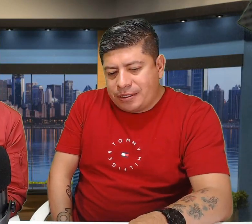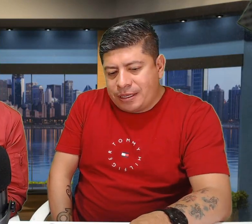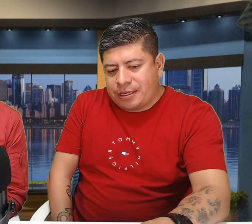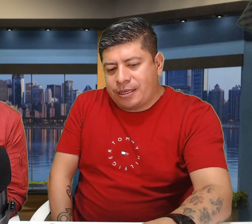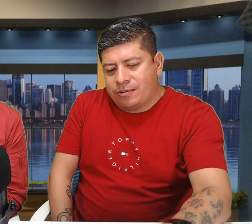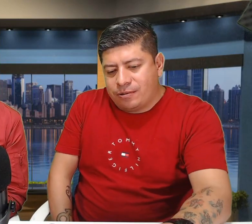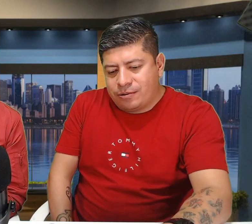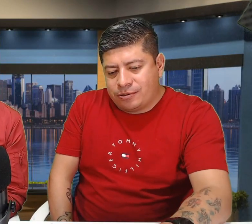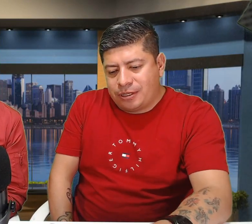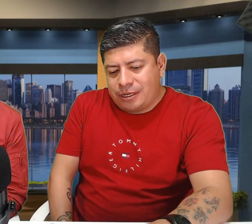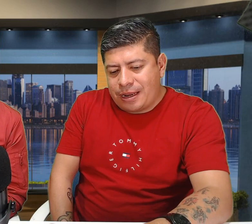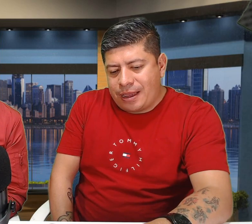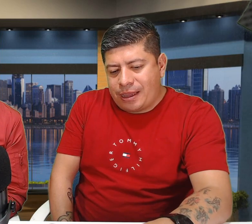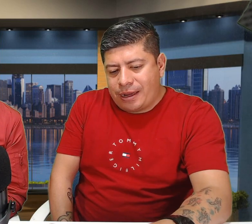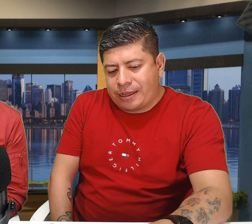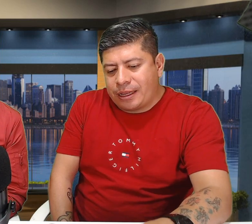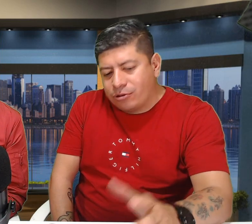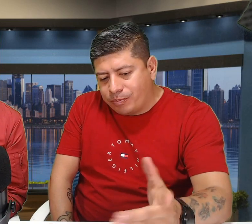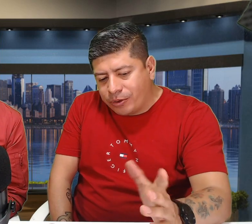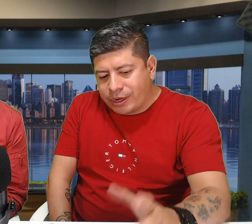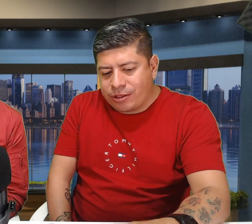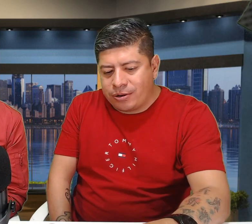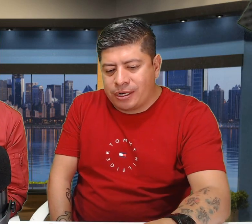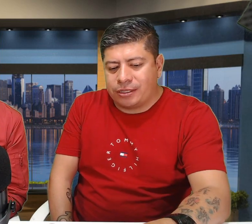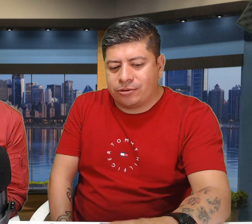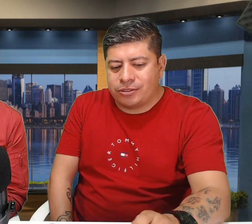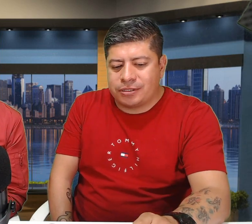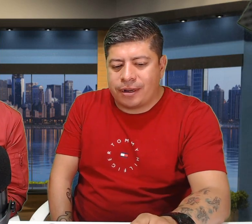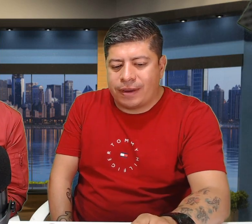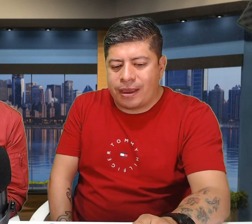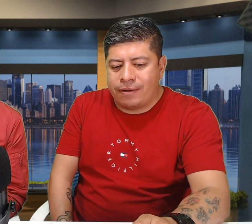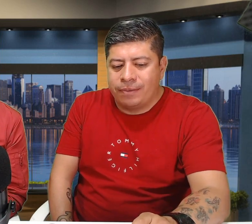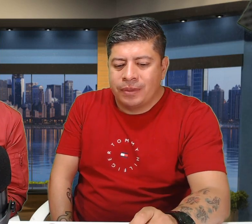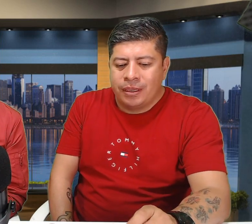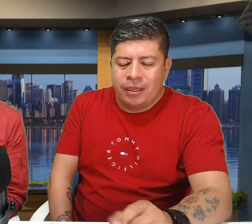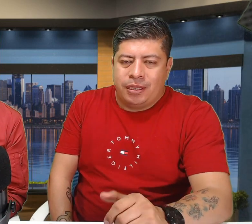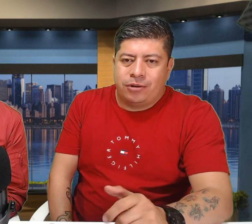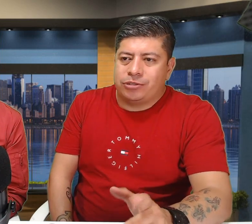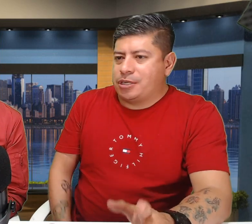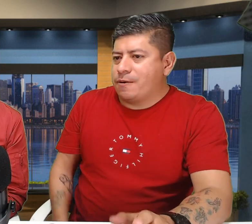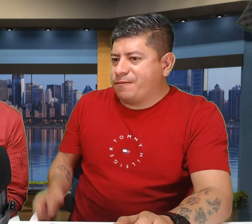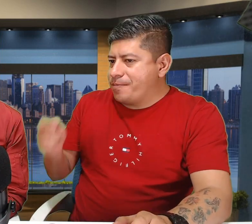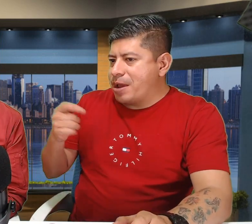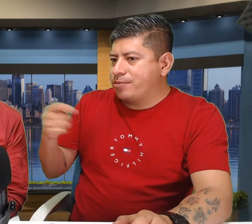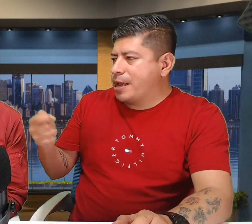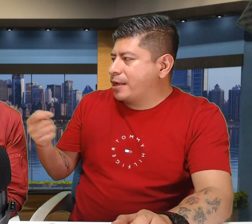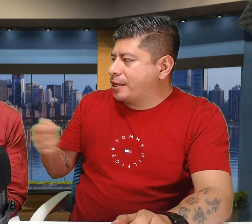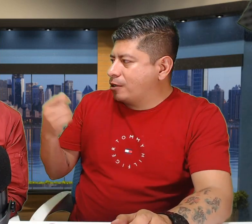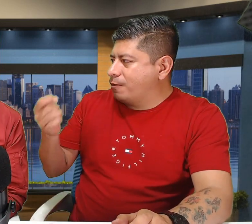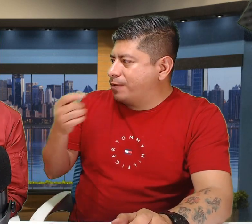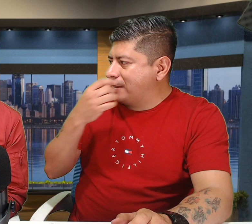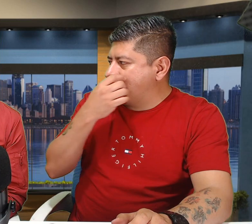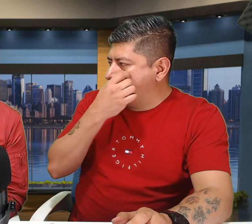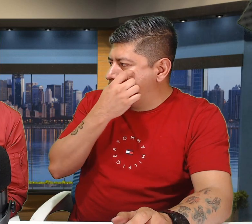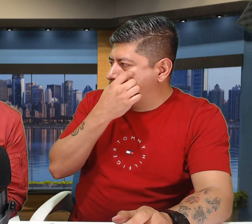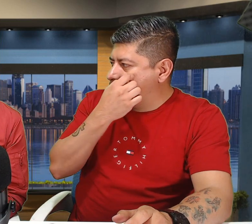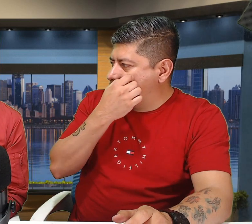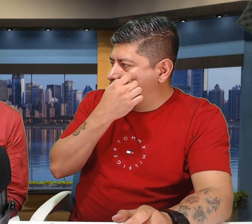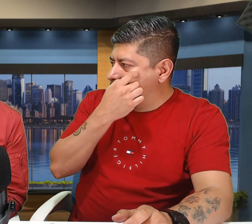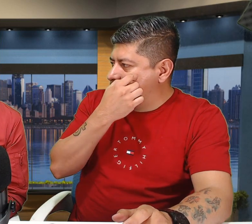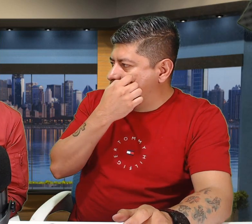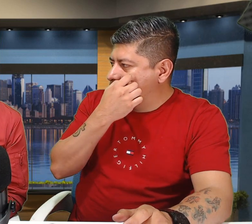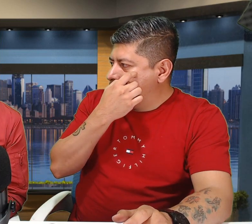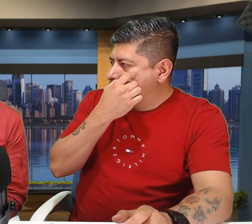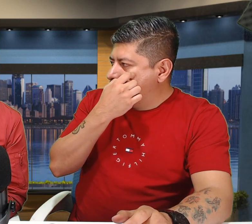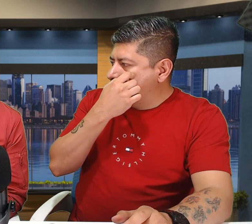presidente que no en aquel grupo de radio en el que entonces trabajaba nos hicieron firmar una carta de confidencialidad no